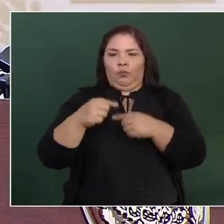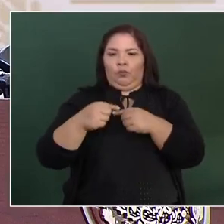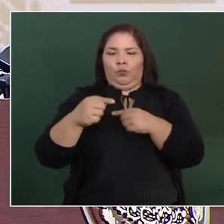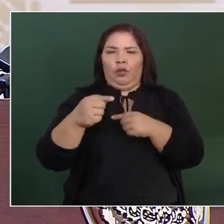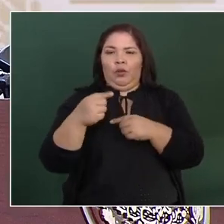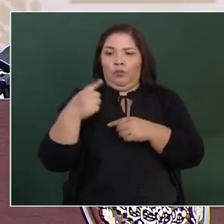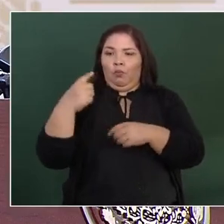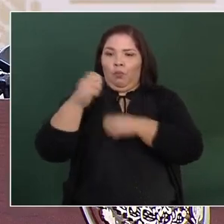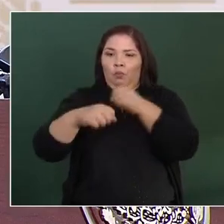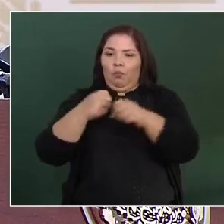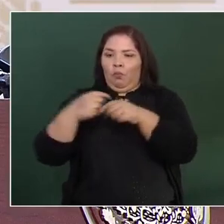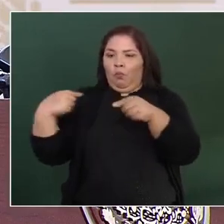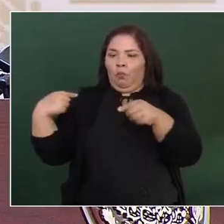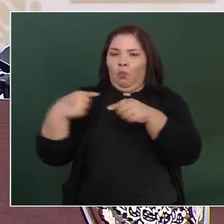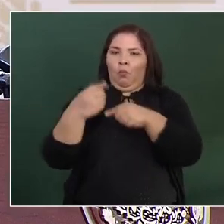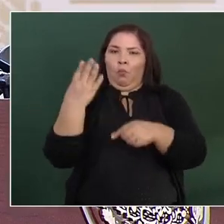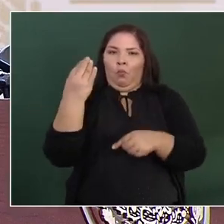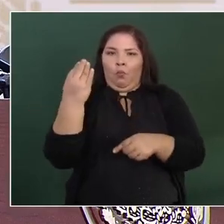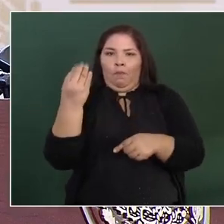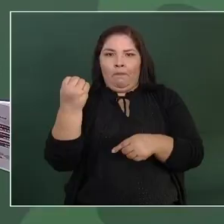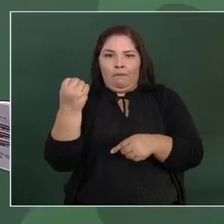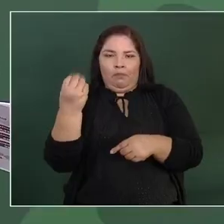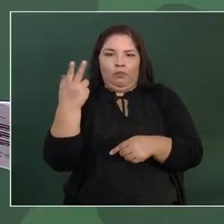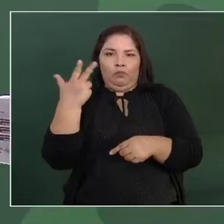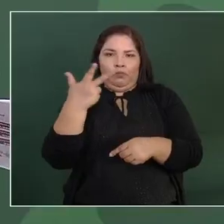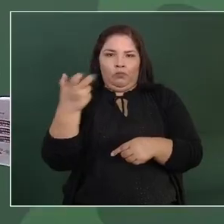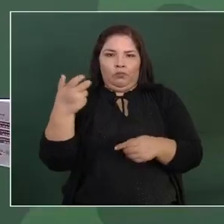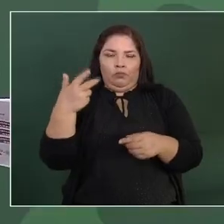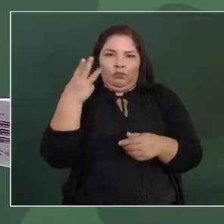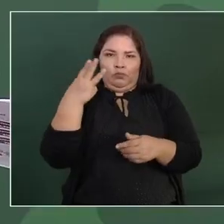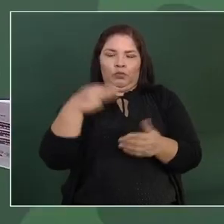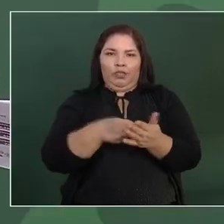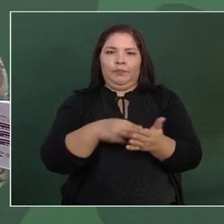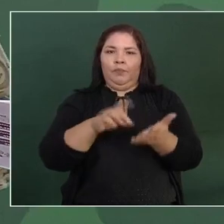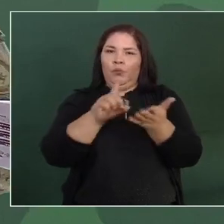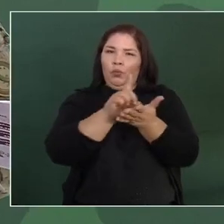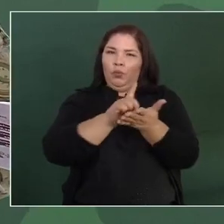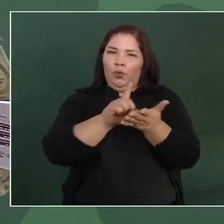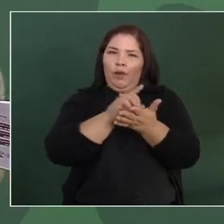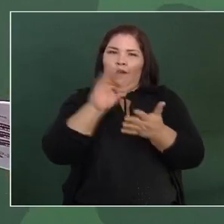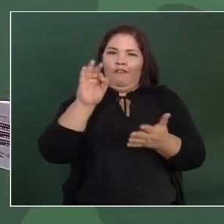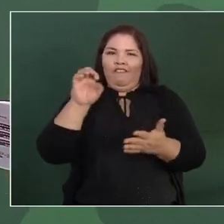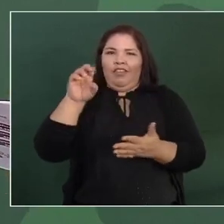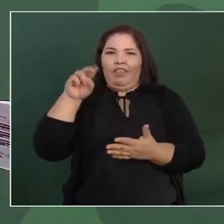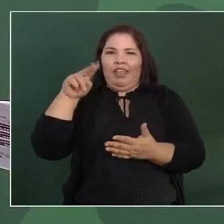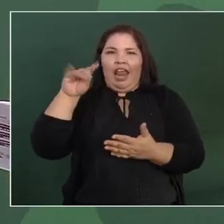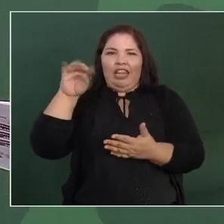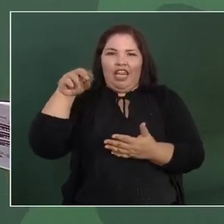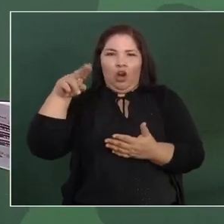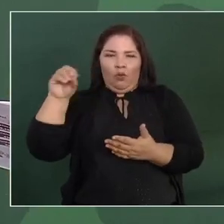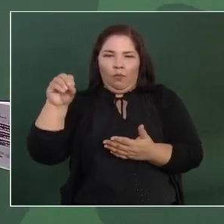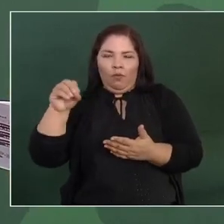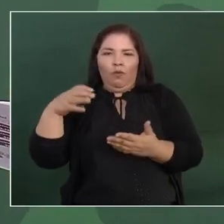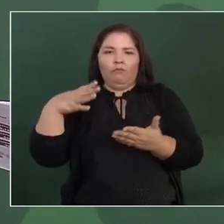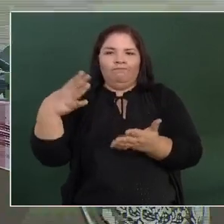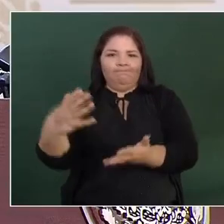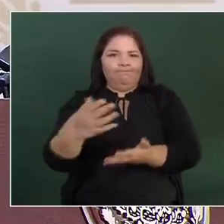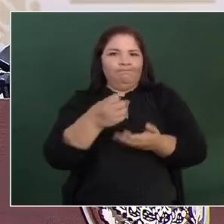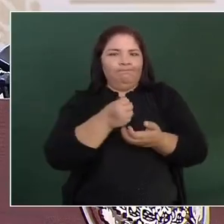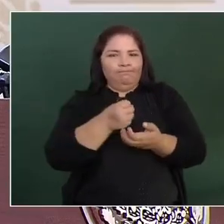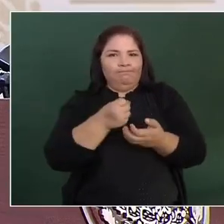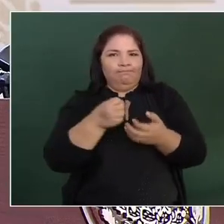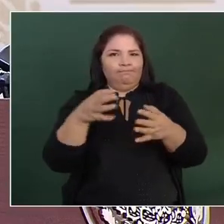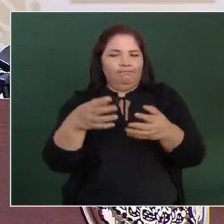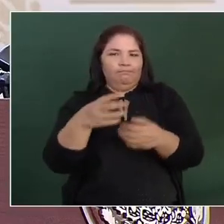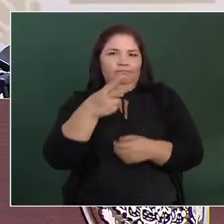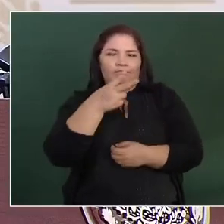año 9.813. Fentanilo y metanfetaminas, lo que se ha decomisado ahorita en el mes de